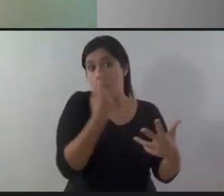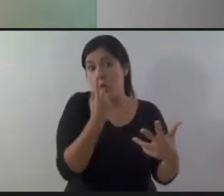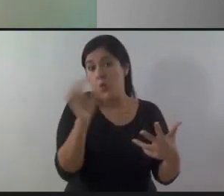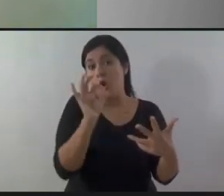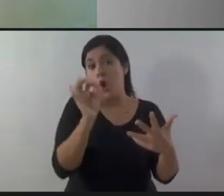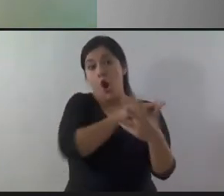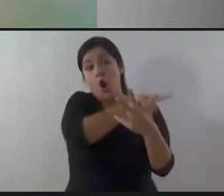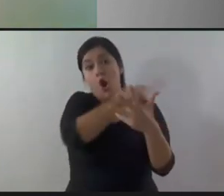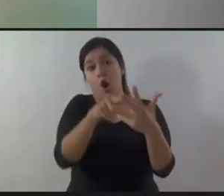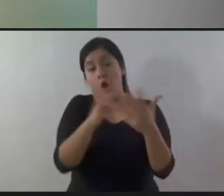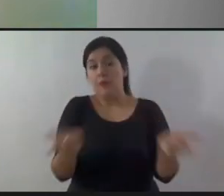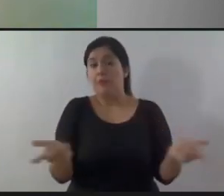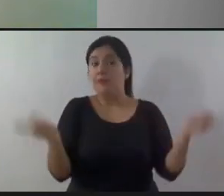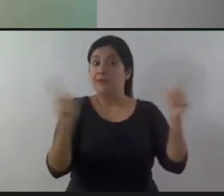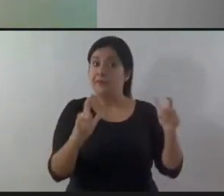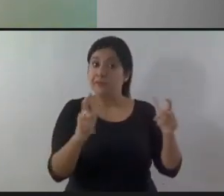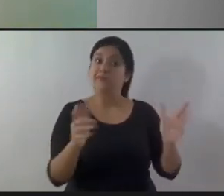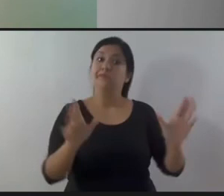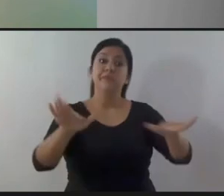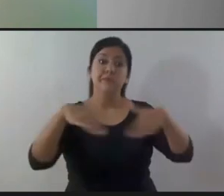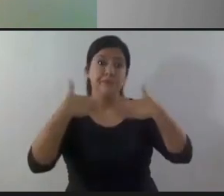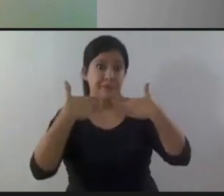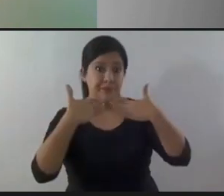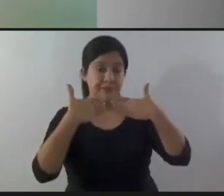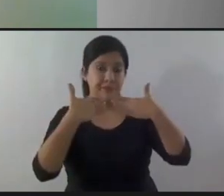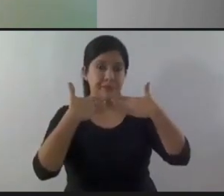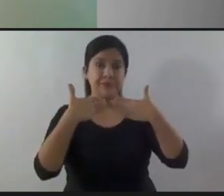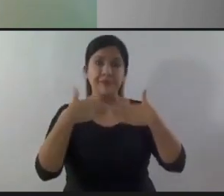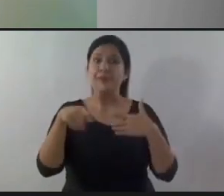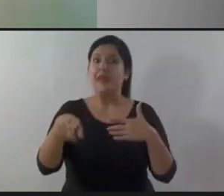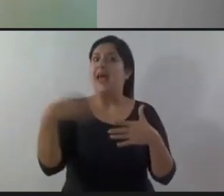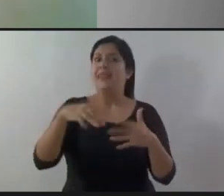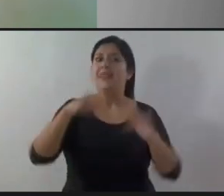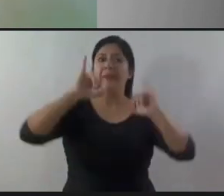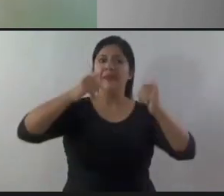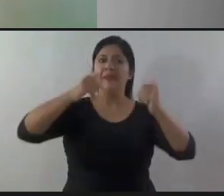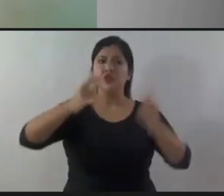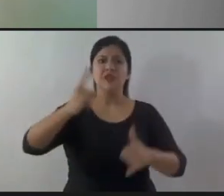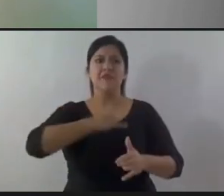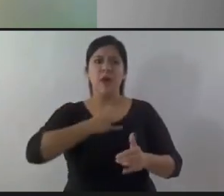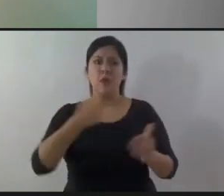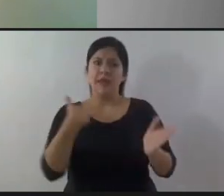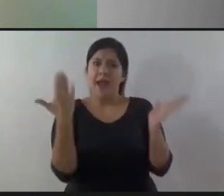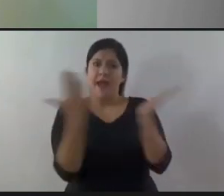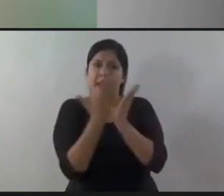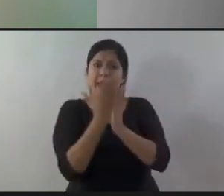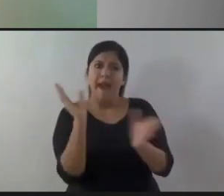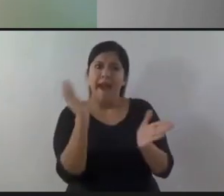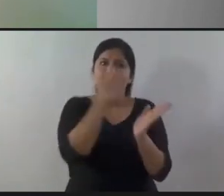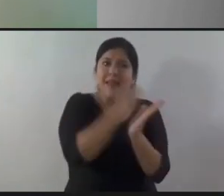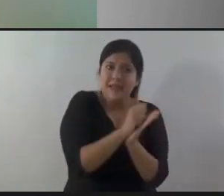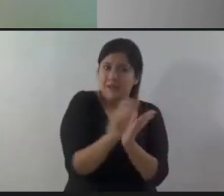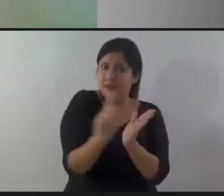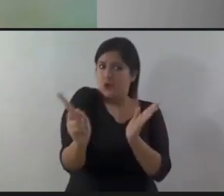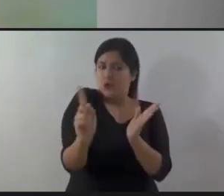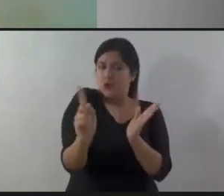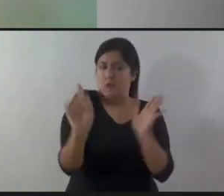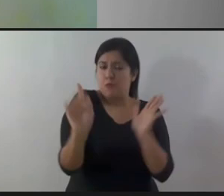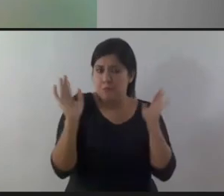Este seminario es abierto a la comunidad y no es necesario ser estudiante de la facultad. Por